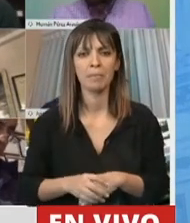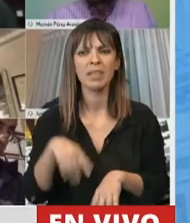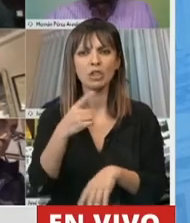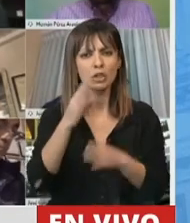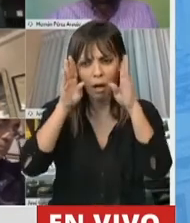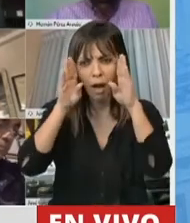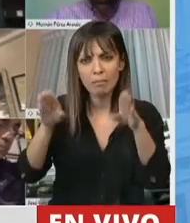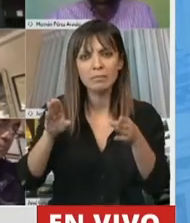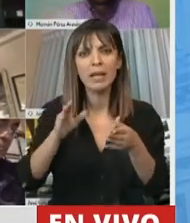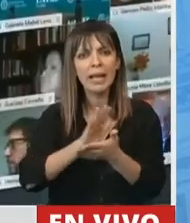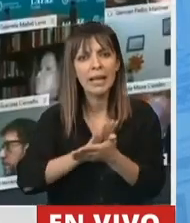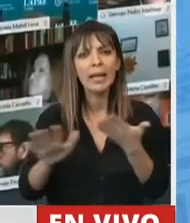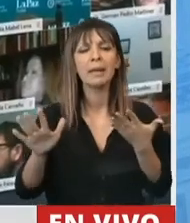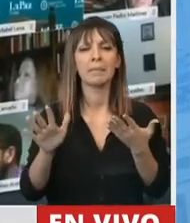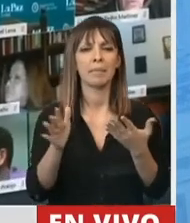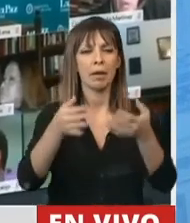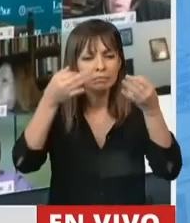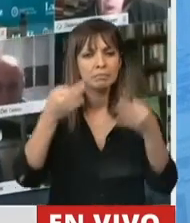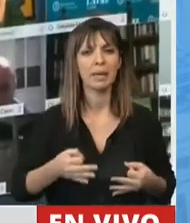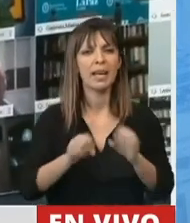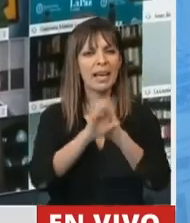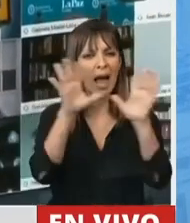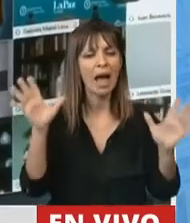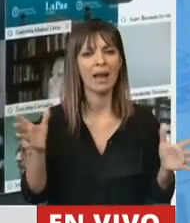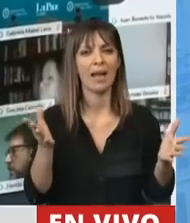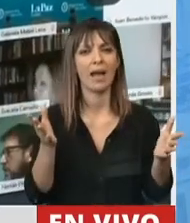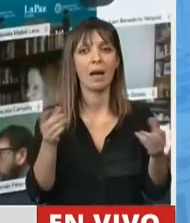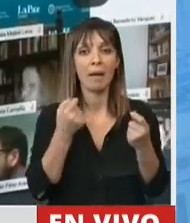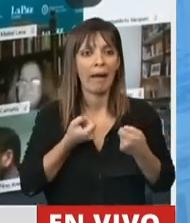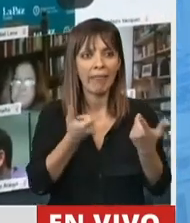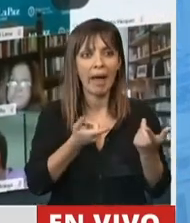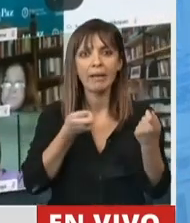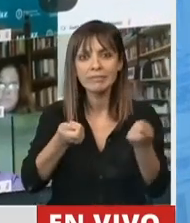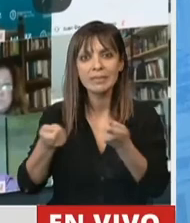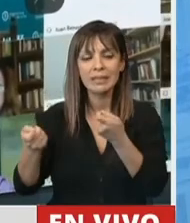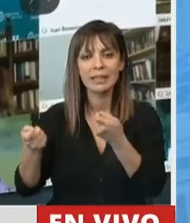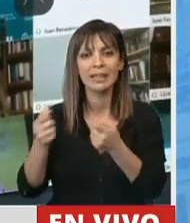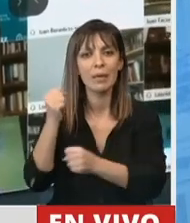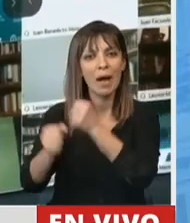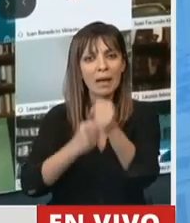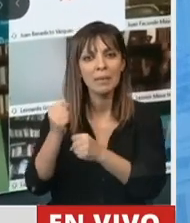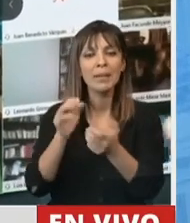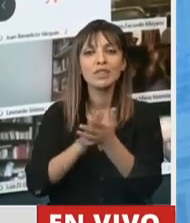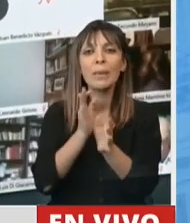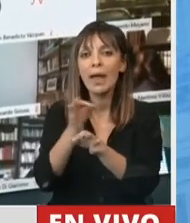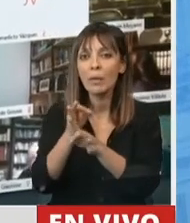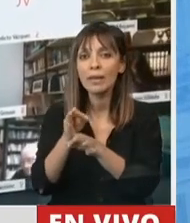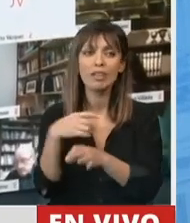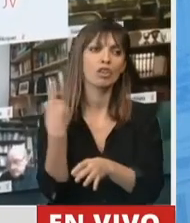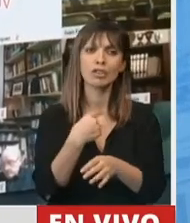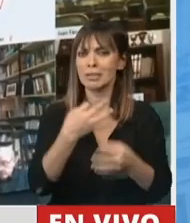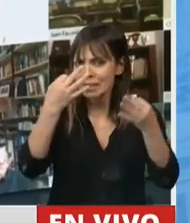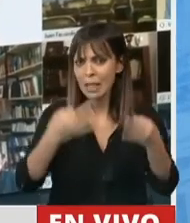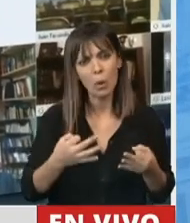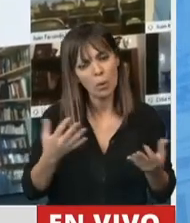manera transparente y de manera muy clara para incentivar a las pymes de educación, vamos a estar